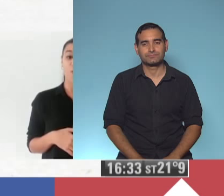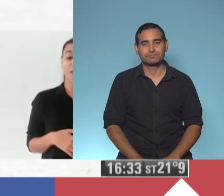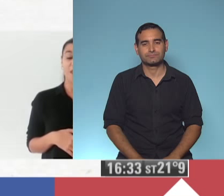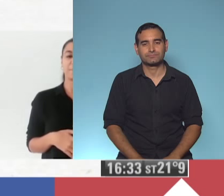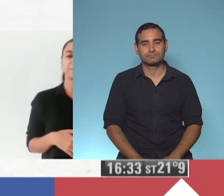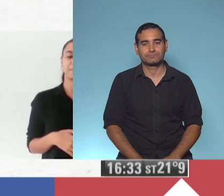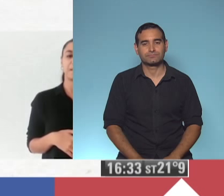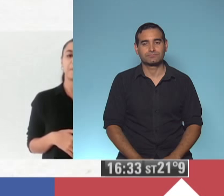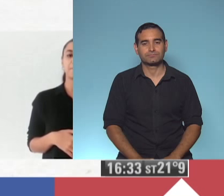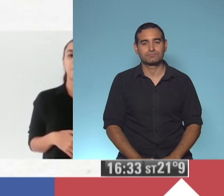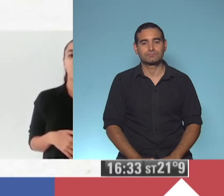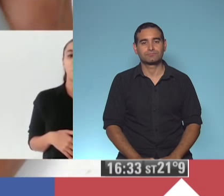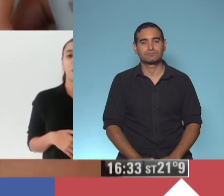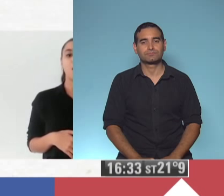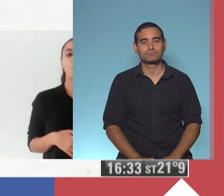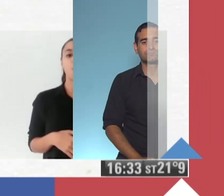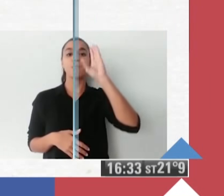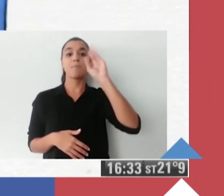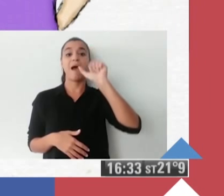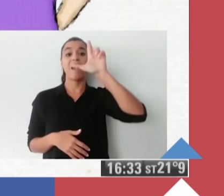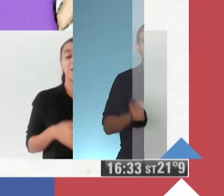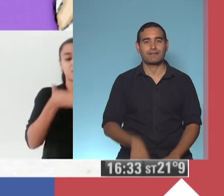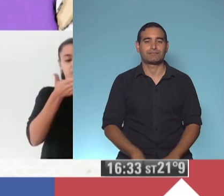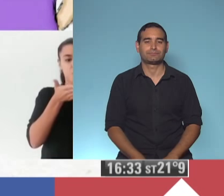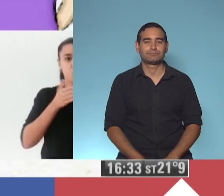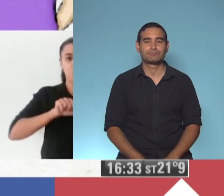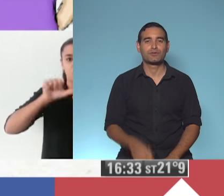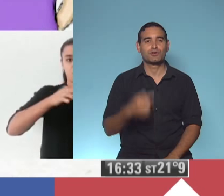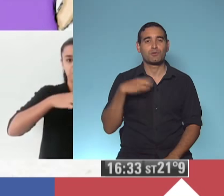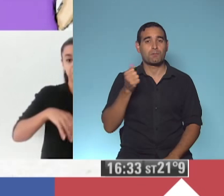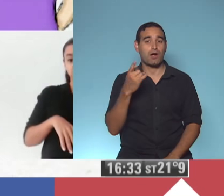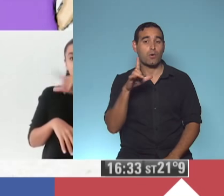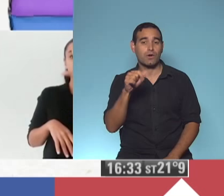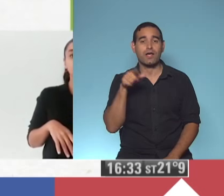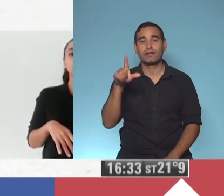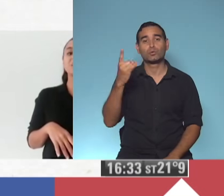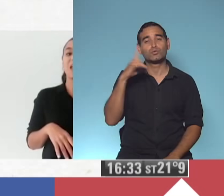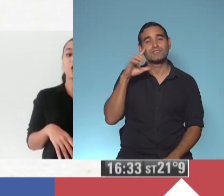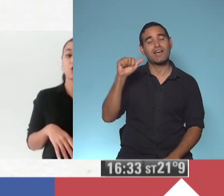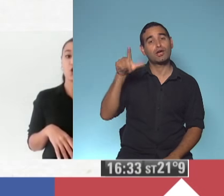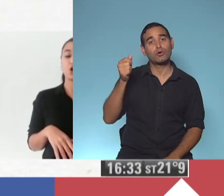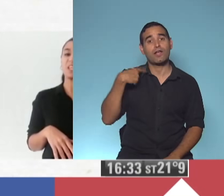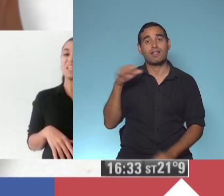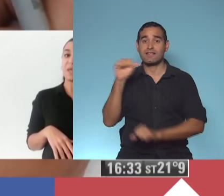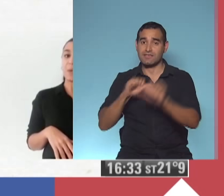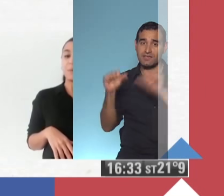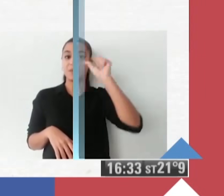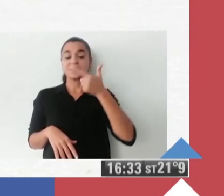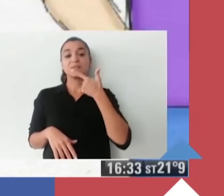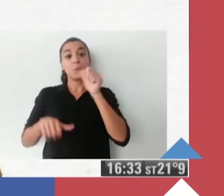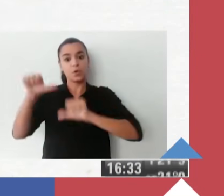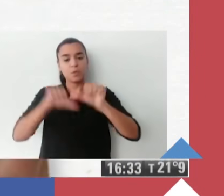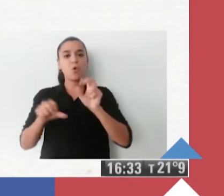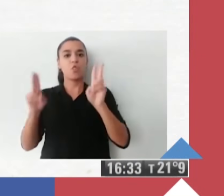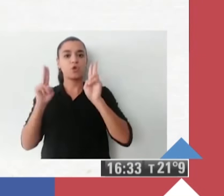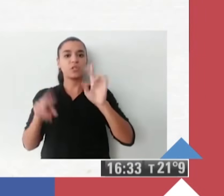Hola, soy Paula Bombara, soy escritora y bioquímica. Y él es Luciano Nieves, bioquímico y docente de la